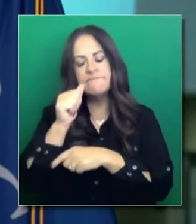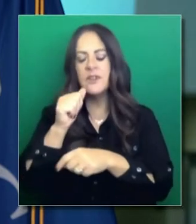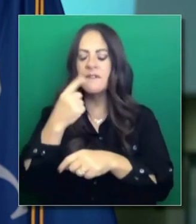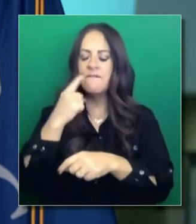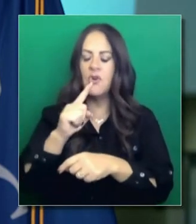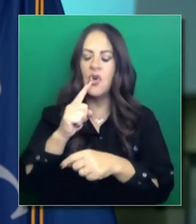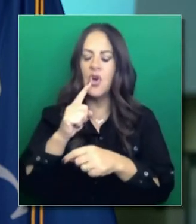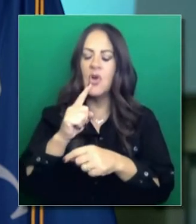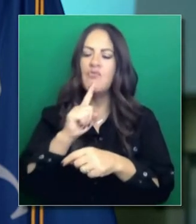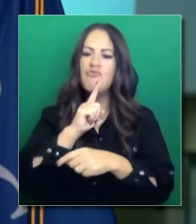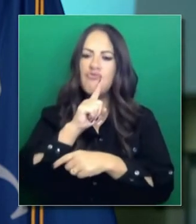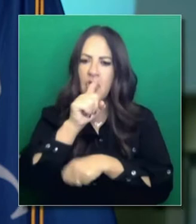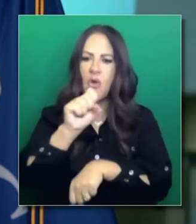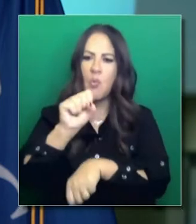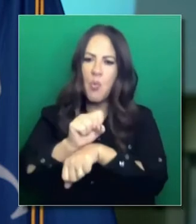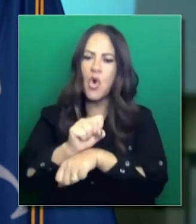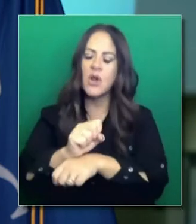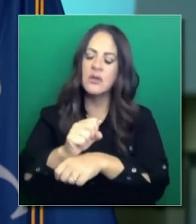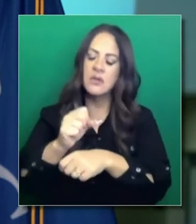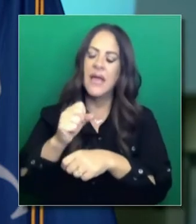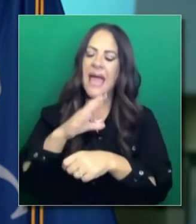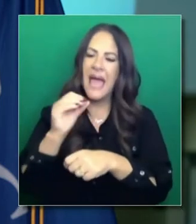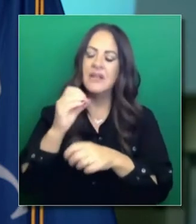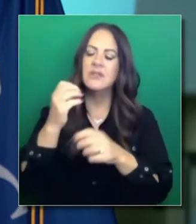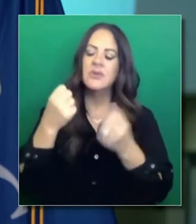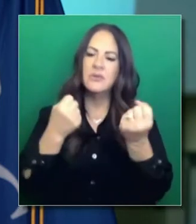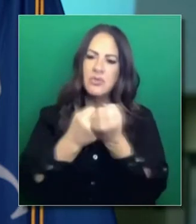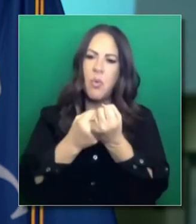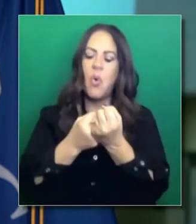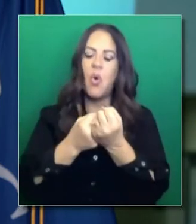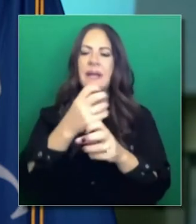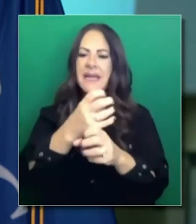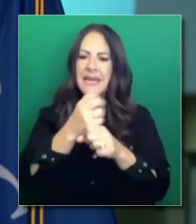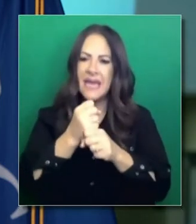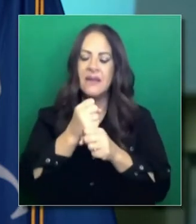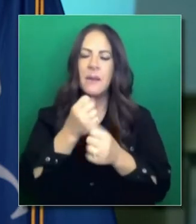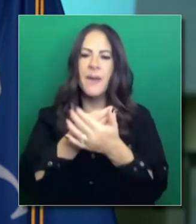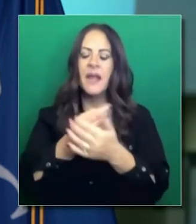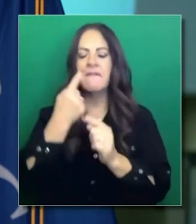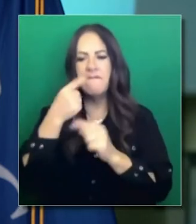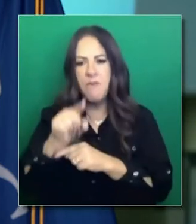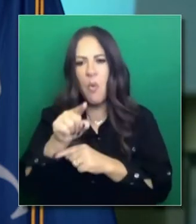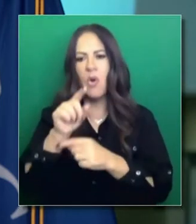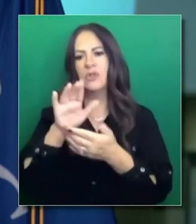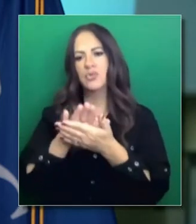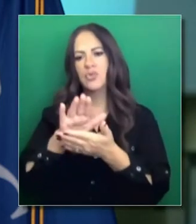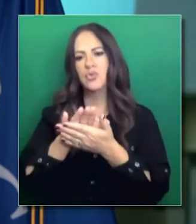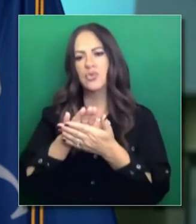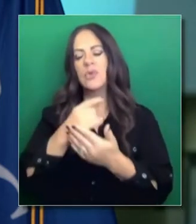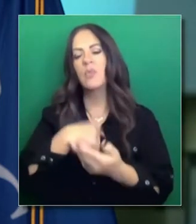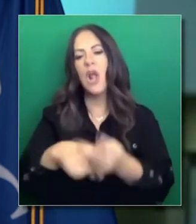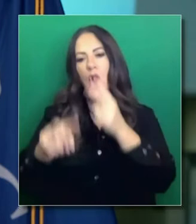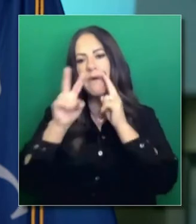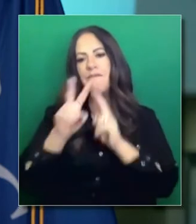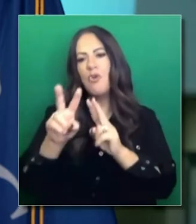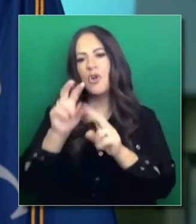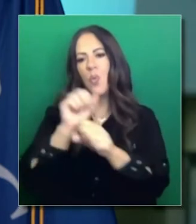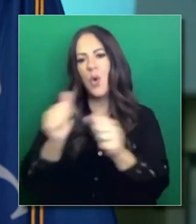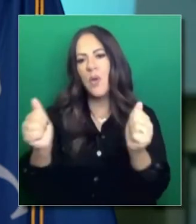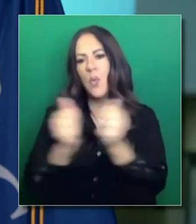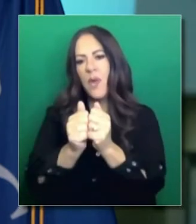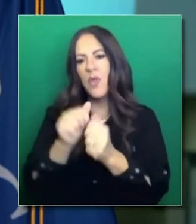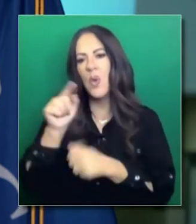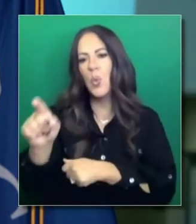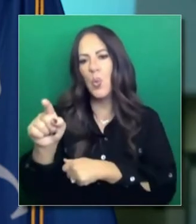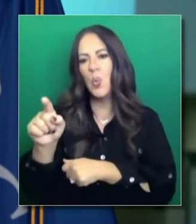no solo apoyo retórico, y en financiamiento real para apoyar nuestra retórica. Así que nosotros